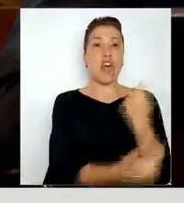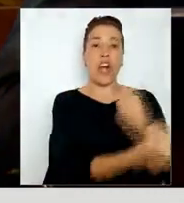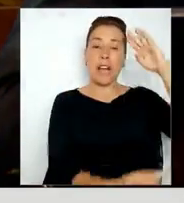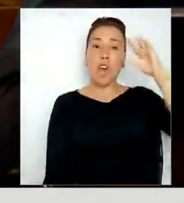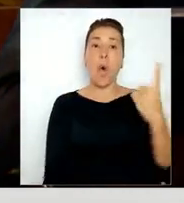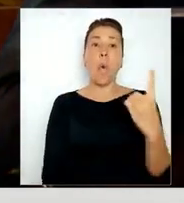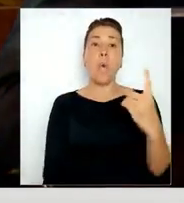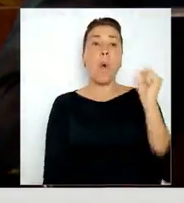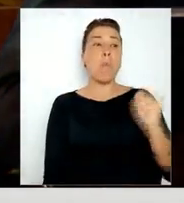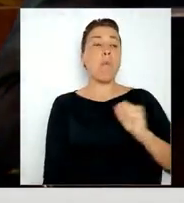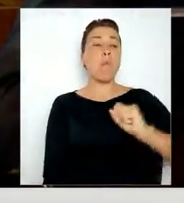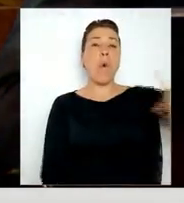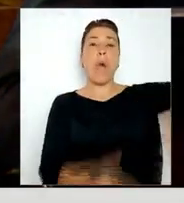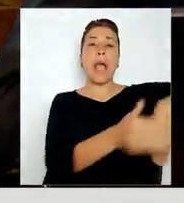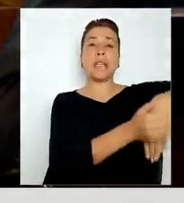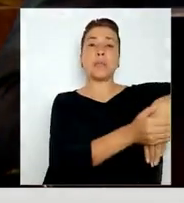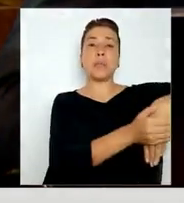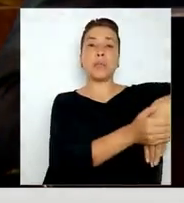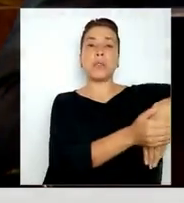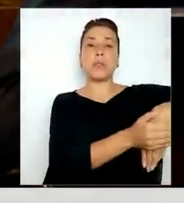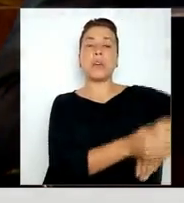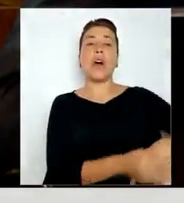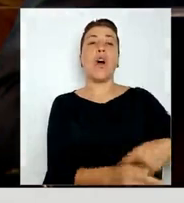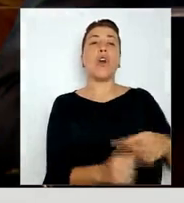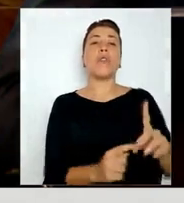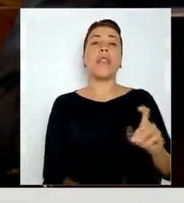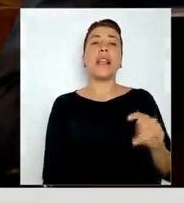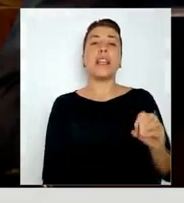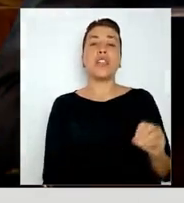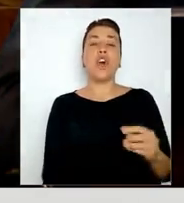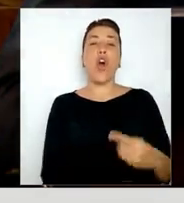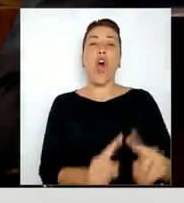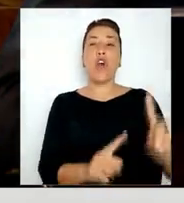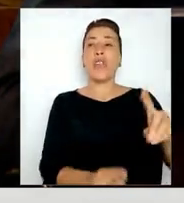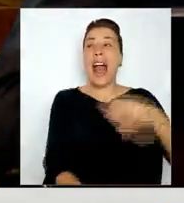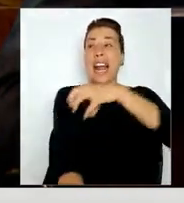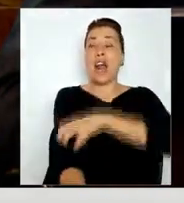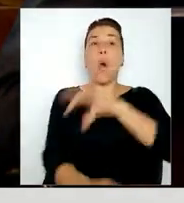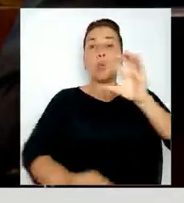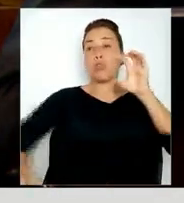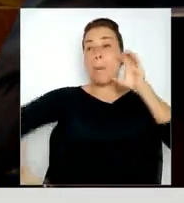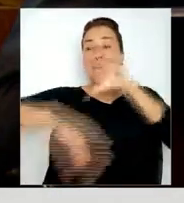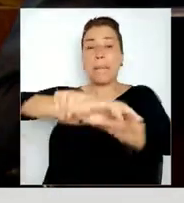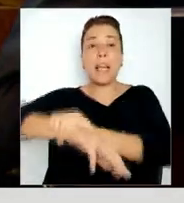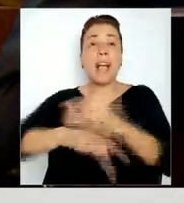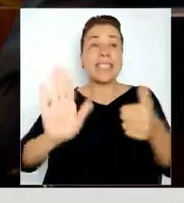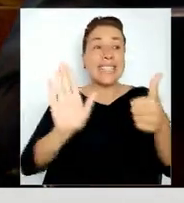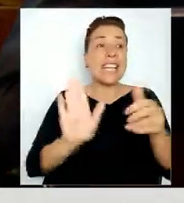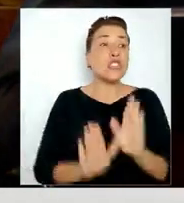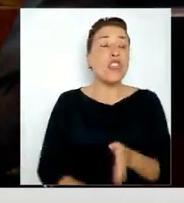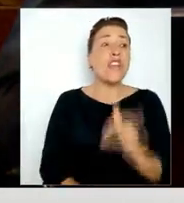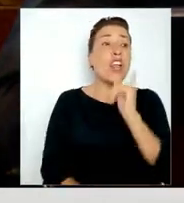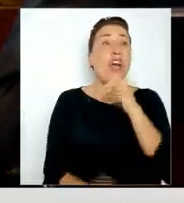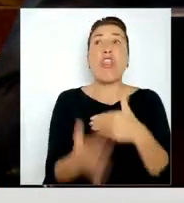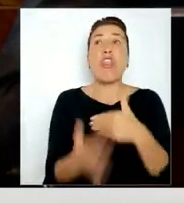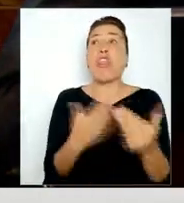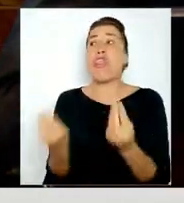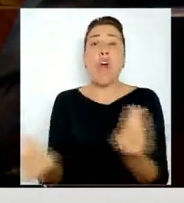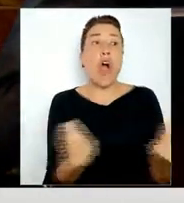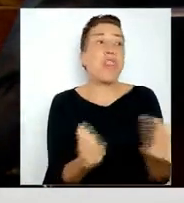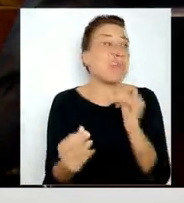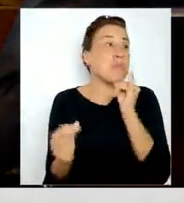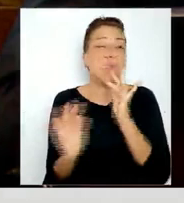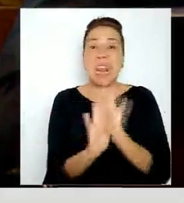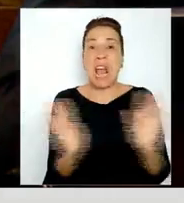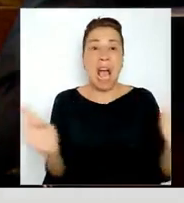porque cometió otro delito en otra región y Fue capturado de los otros seis todavía no sabemos absolutamente nada es por esto que